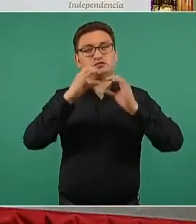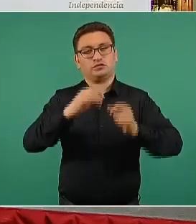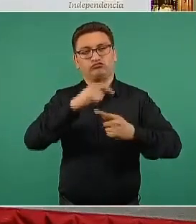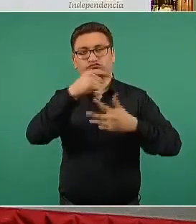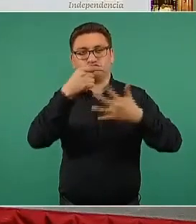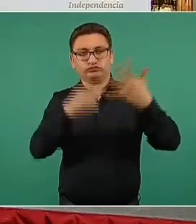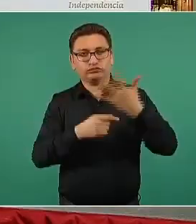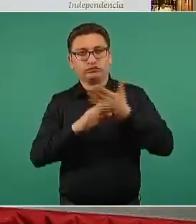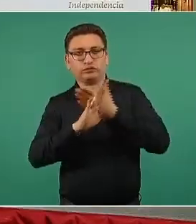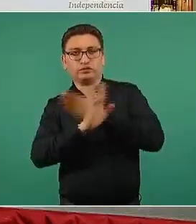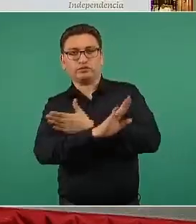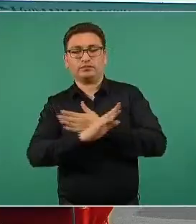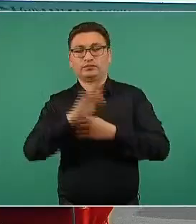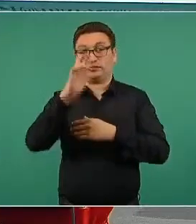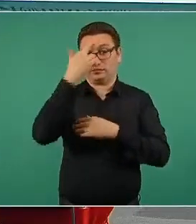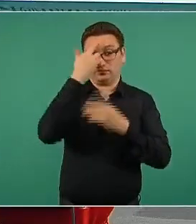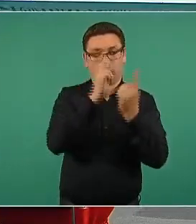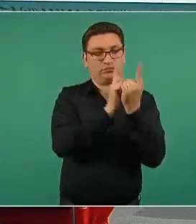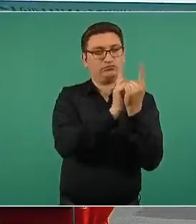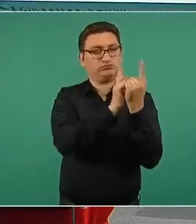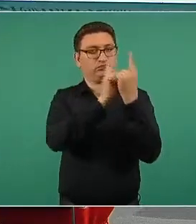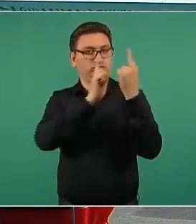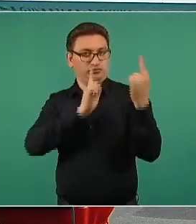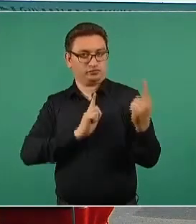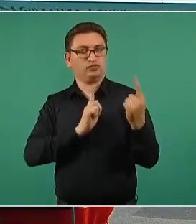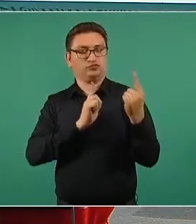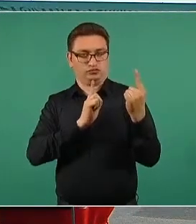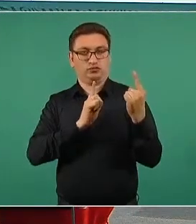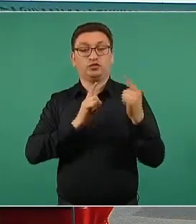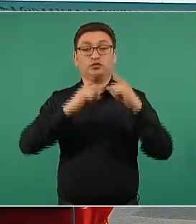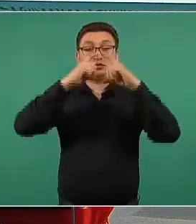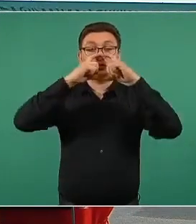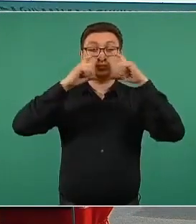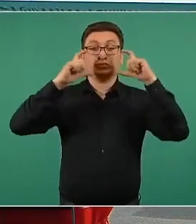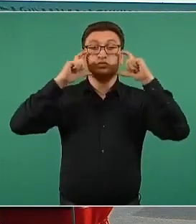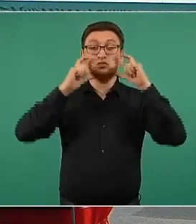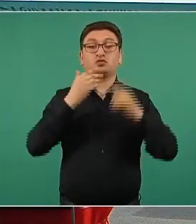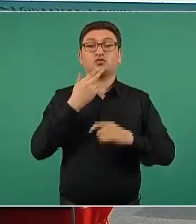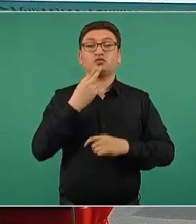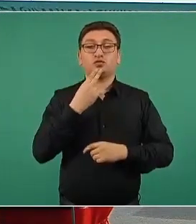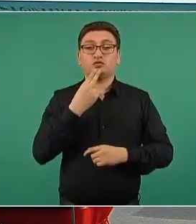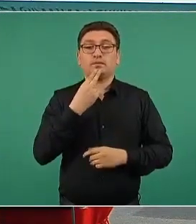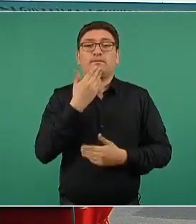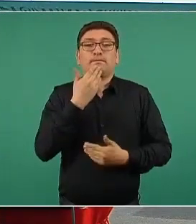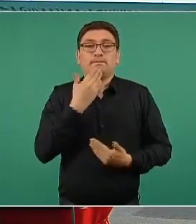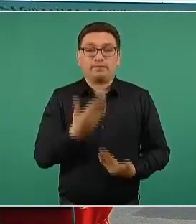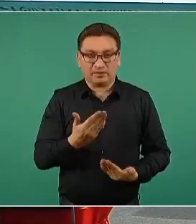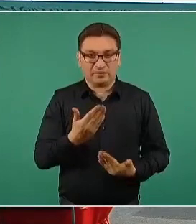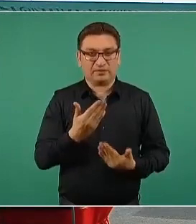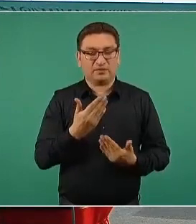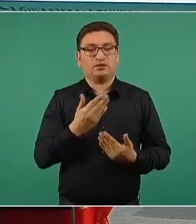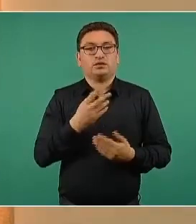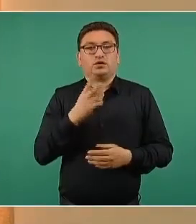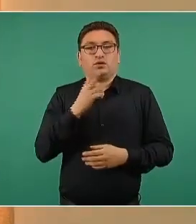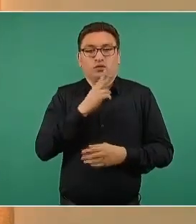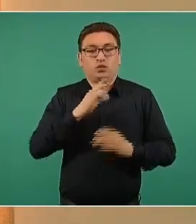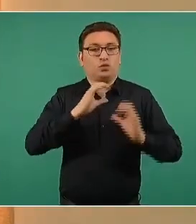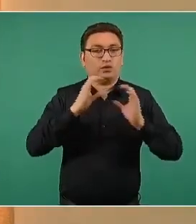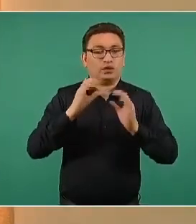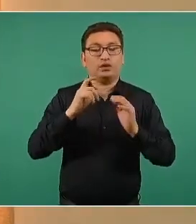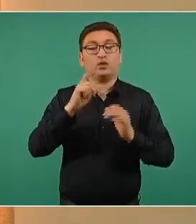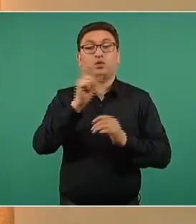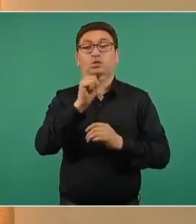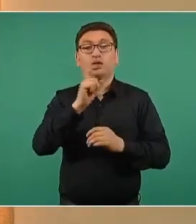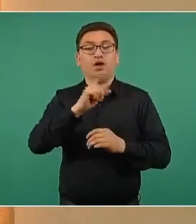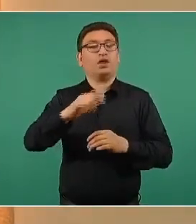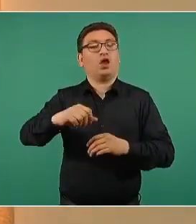preventivas de sana distancia, del uso correcto del cubrebocas y de las medidas de etiqueta respiratoria, que son